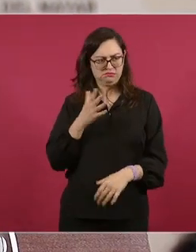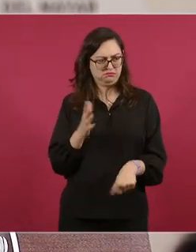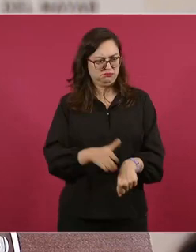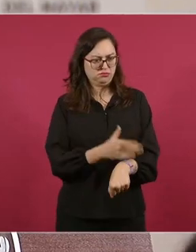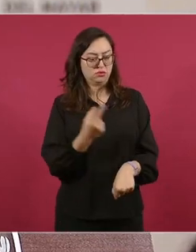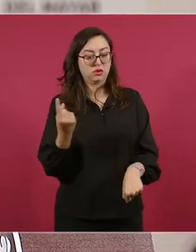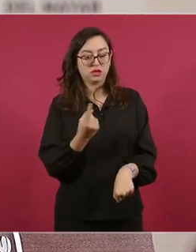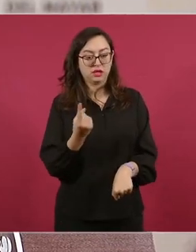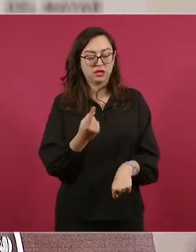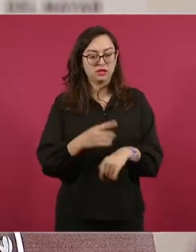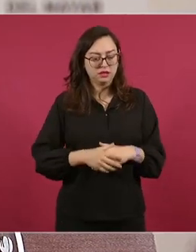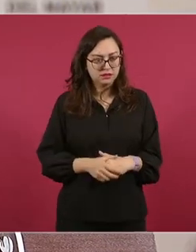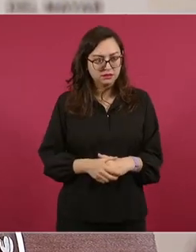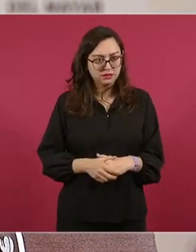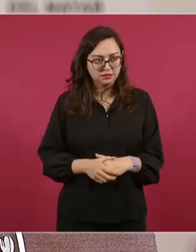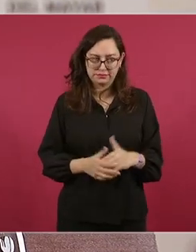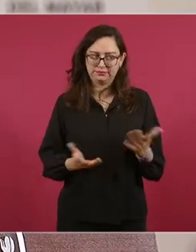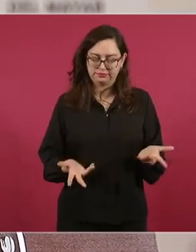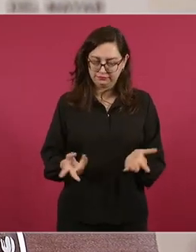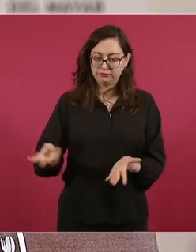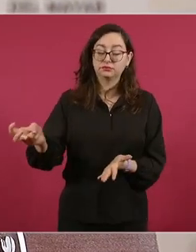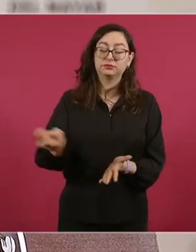del 20, que fue la reforma,